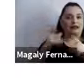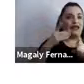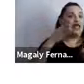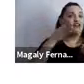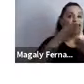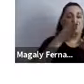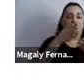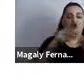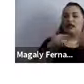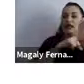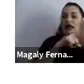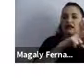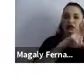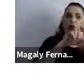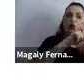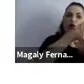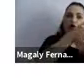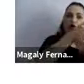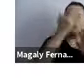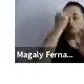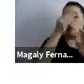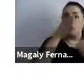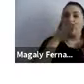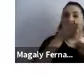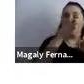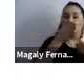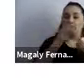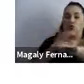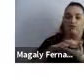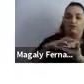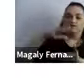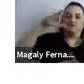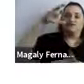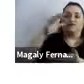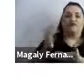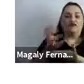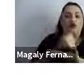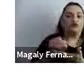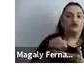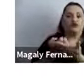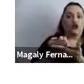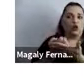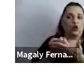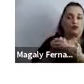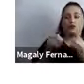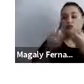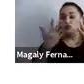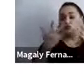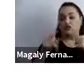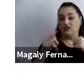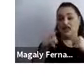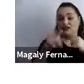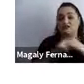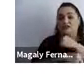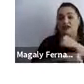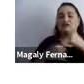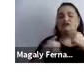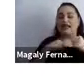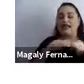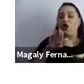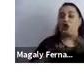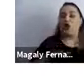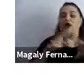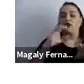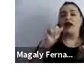negativo en otros por el efecto de acúmulo de los recursos económicos. Aparte de que muchos de ellos también tienen una huella de carbono